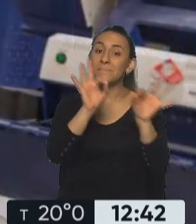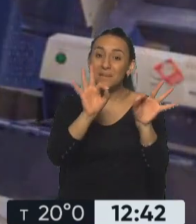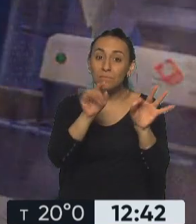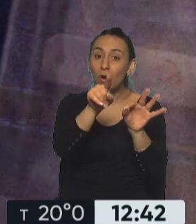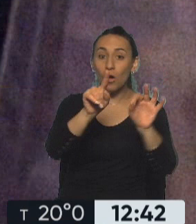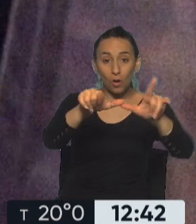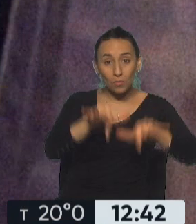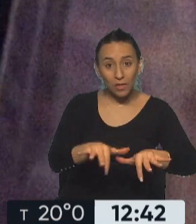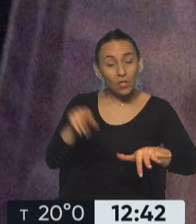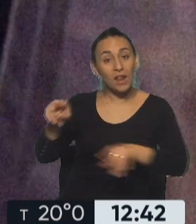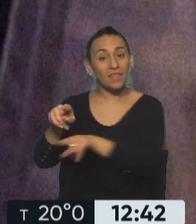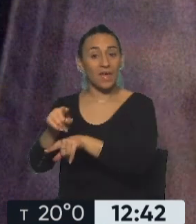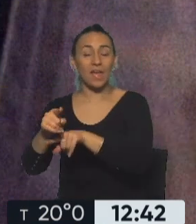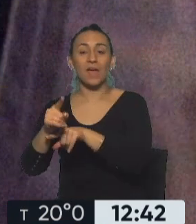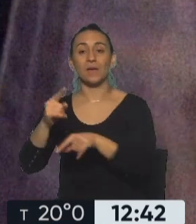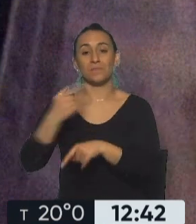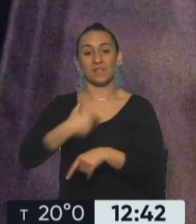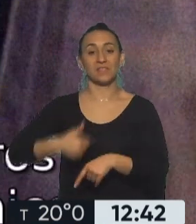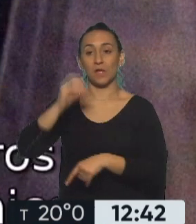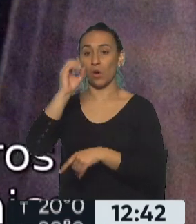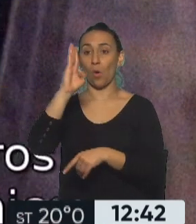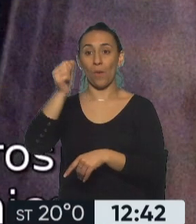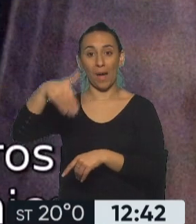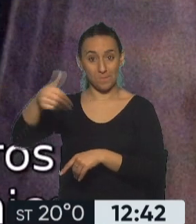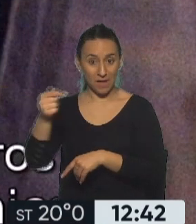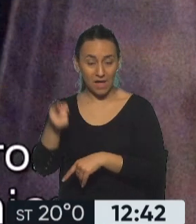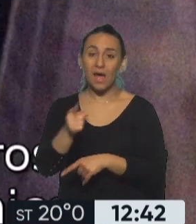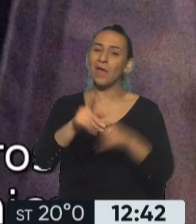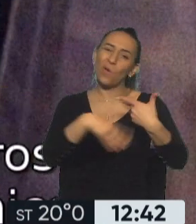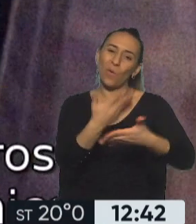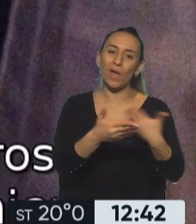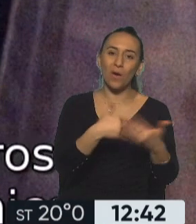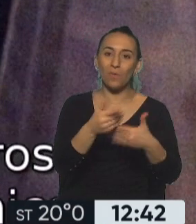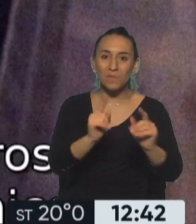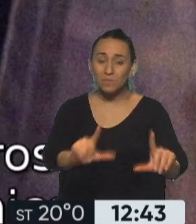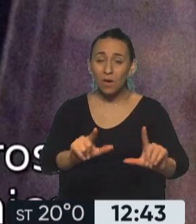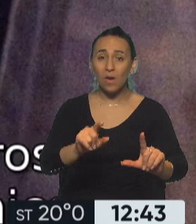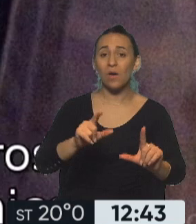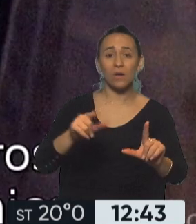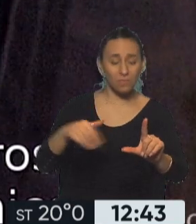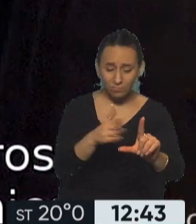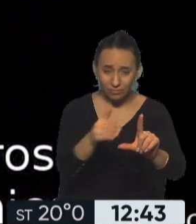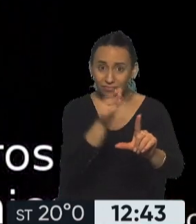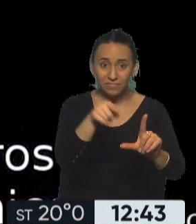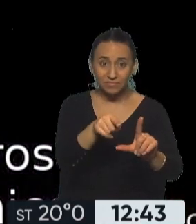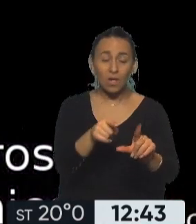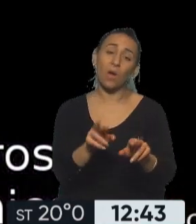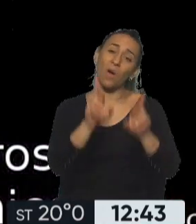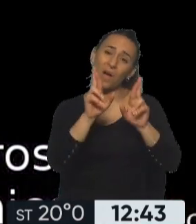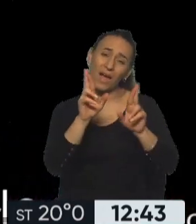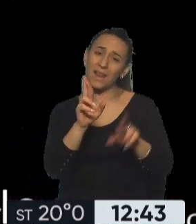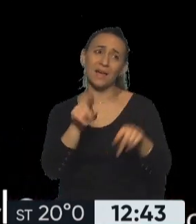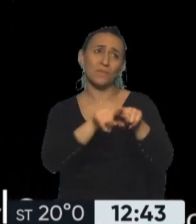Obama, jugaron al Pac-Man. Ojalá sigamos el ejemplo de estos y otros tantos países en los que el